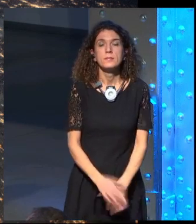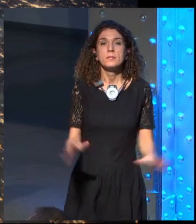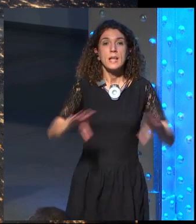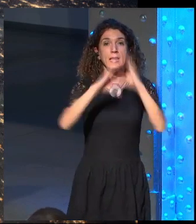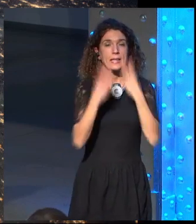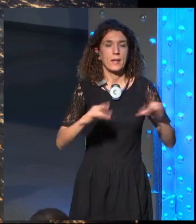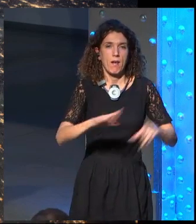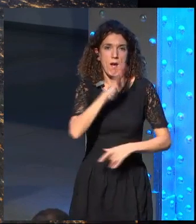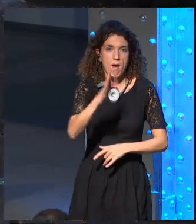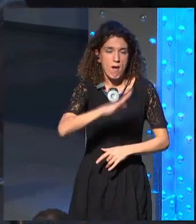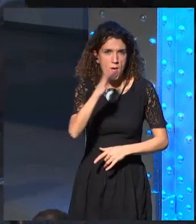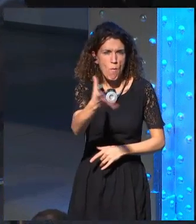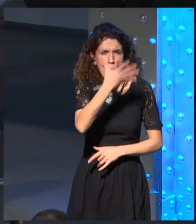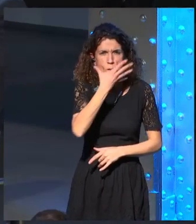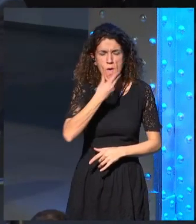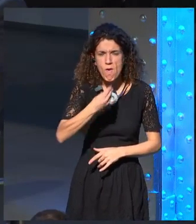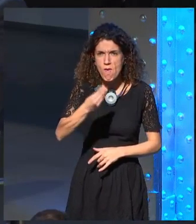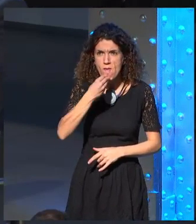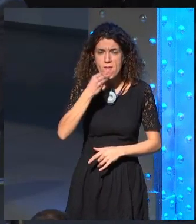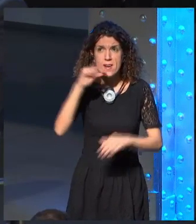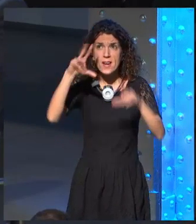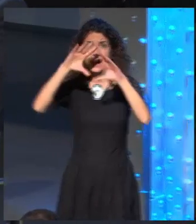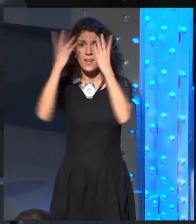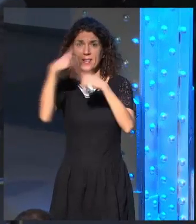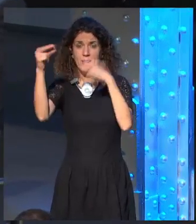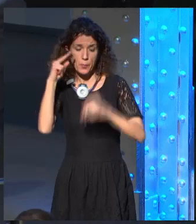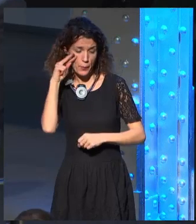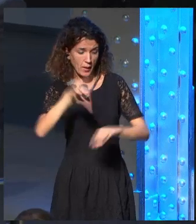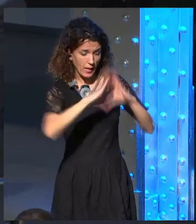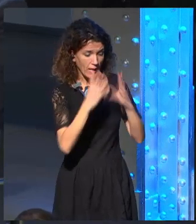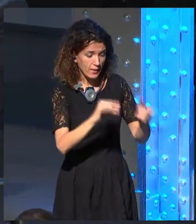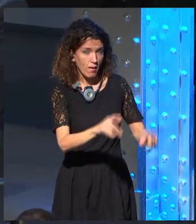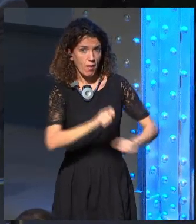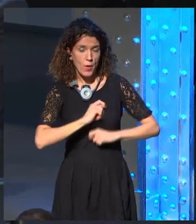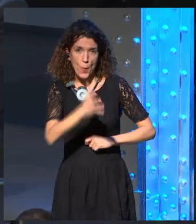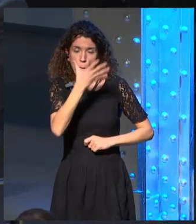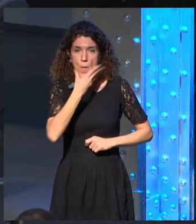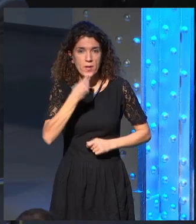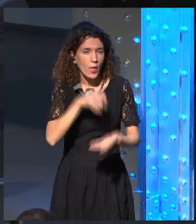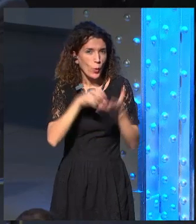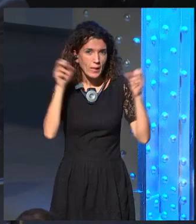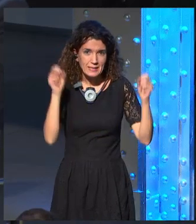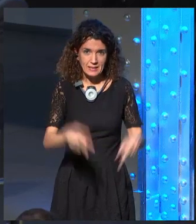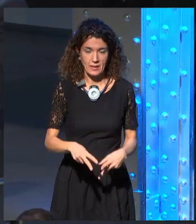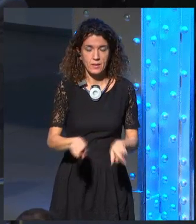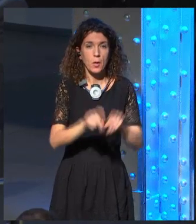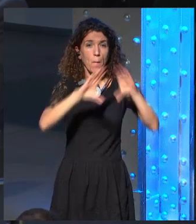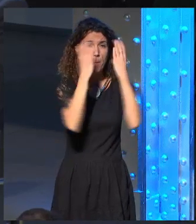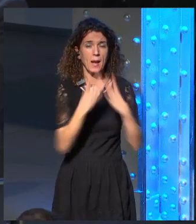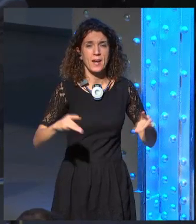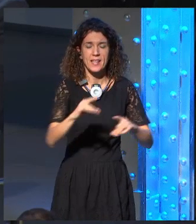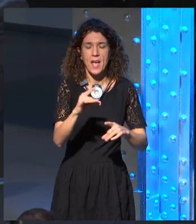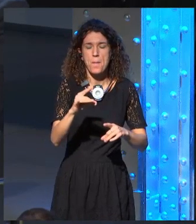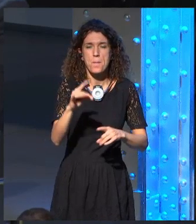La Tierra es increíblemente bella desde el espacio, no hay duda alguna sobre esto. Tenemos un planeta maravilloso,